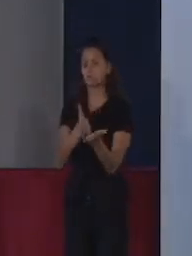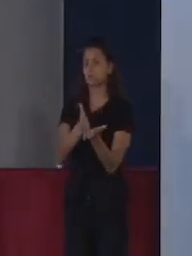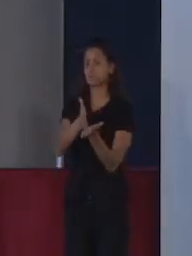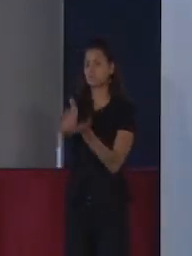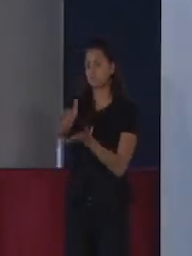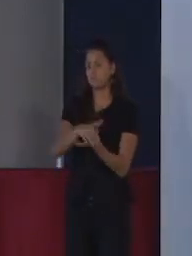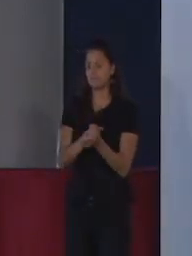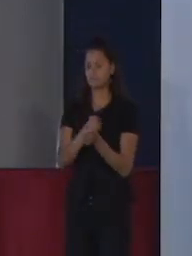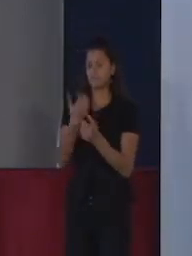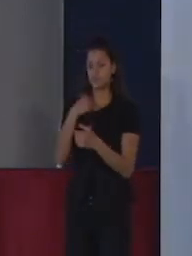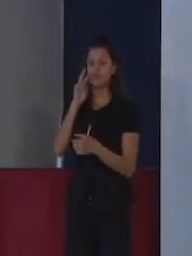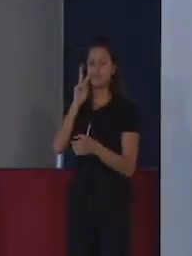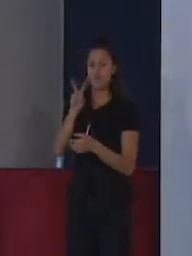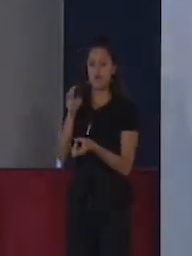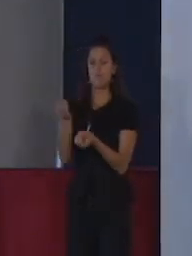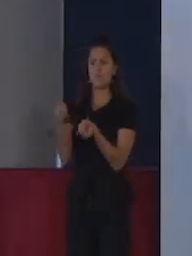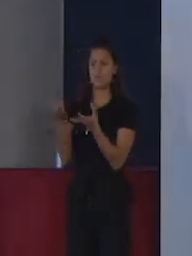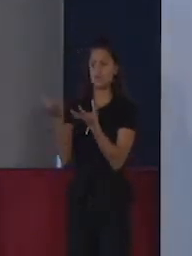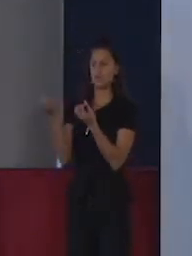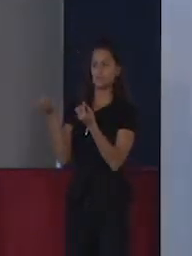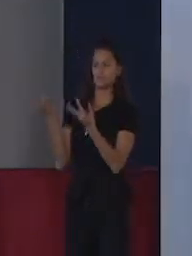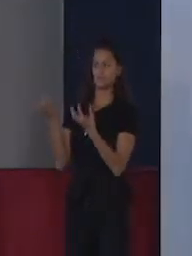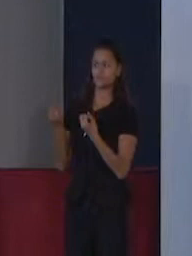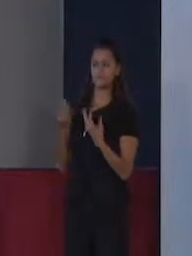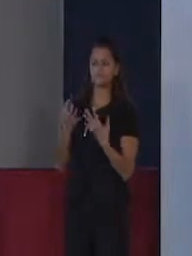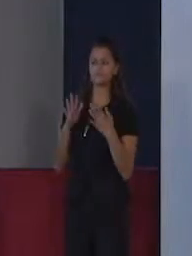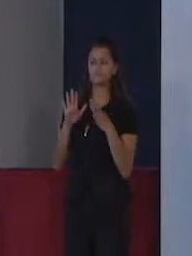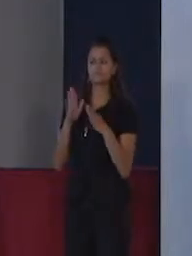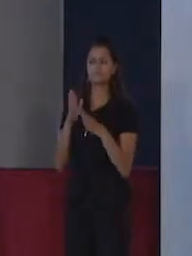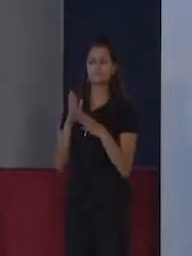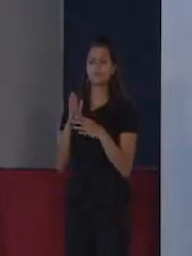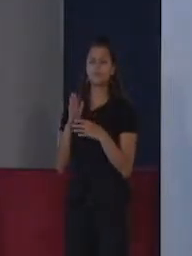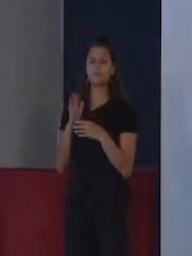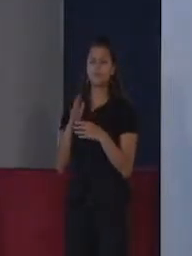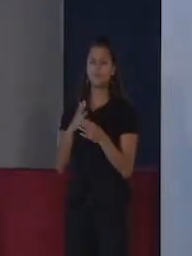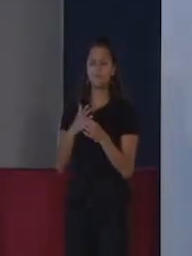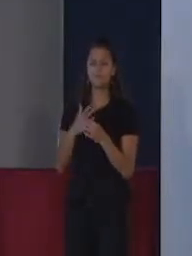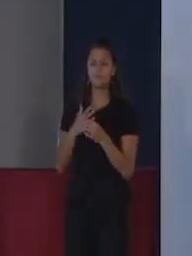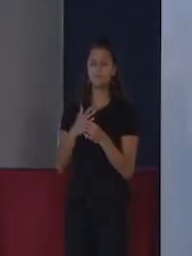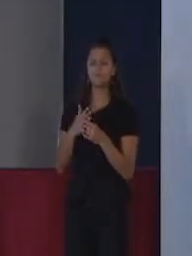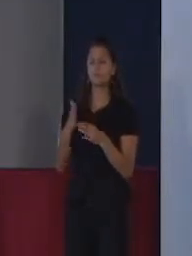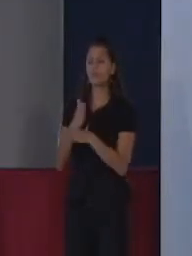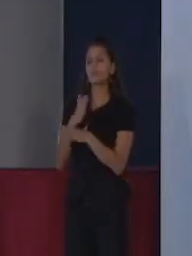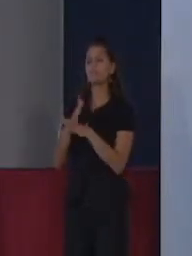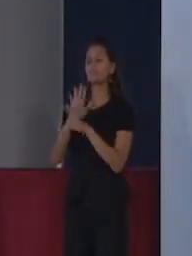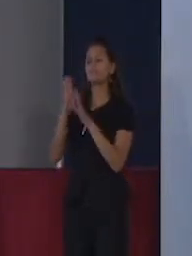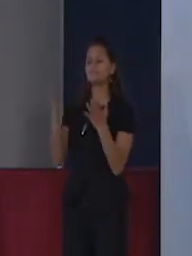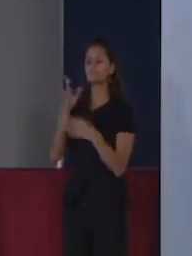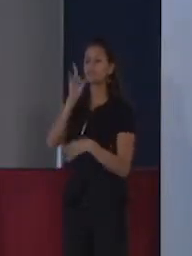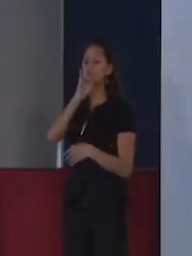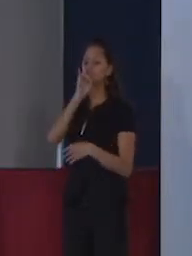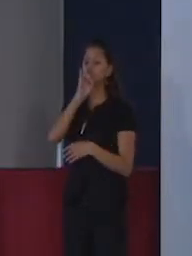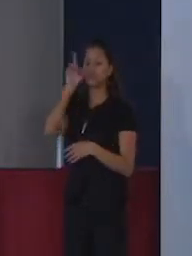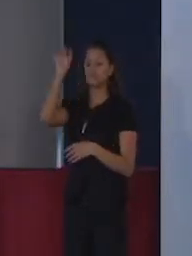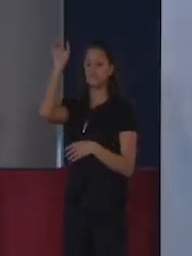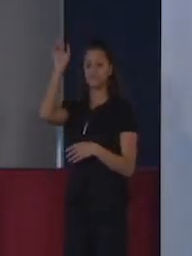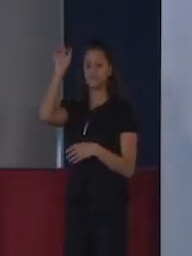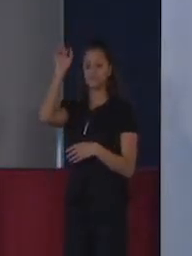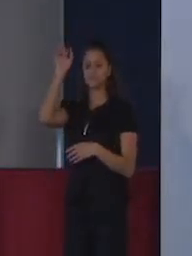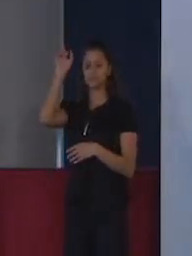mí, que no veo mucho de la patología, por ejemplo, en Estados Unidos, allá me